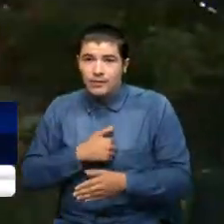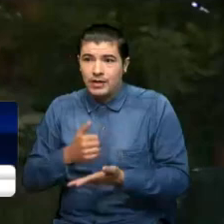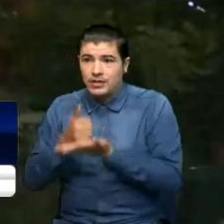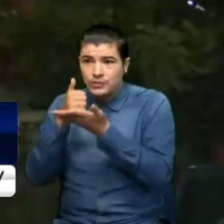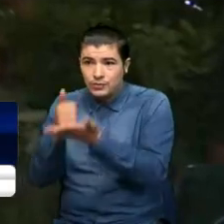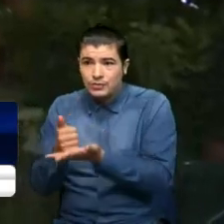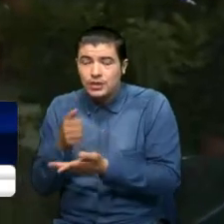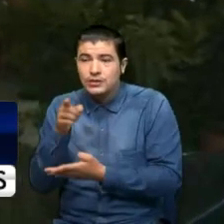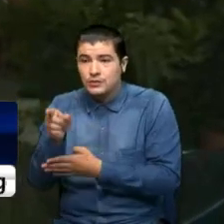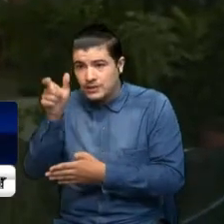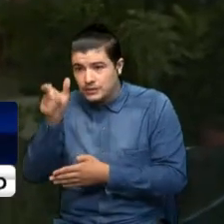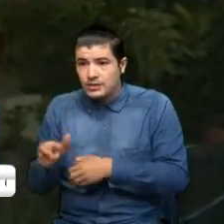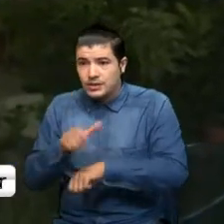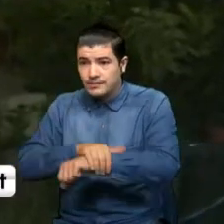posible y que se haga justicia sobre